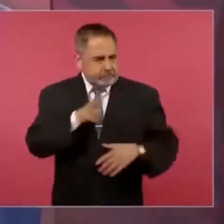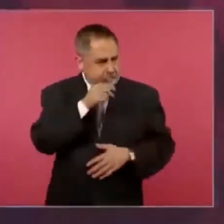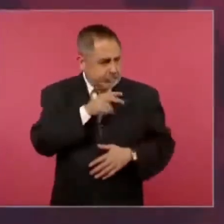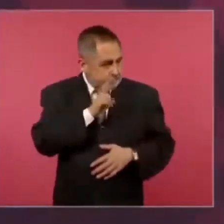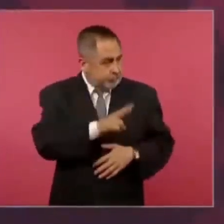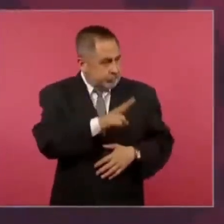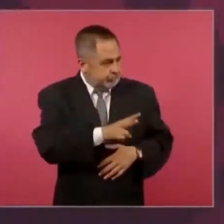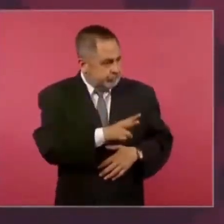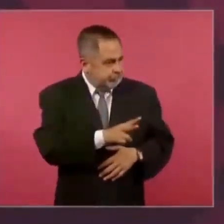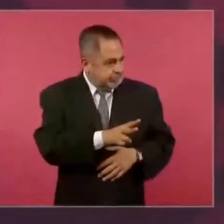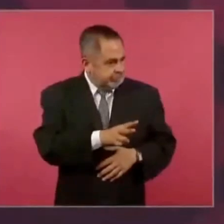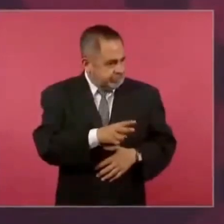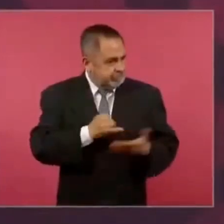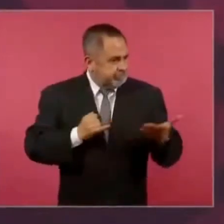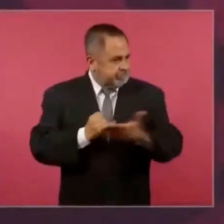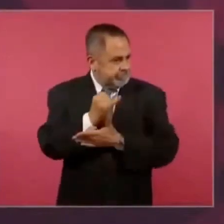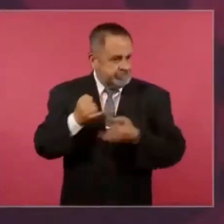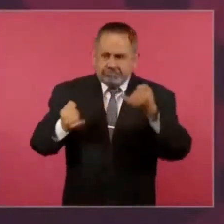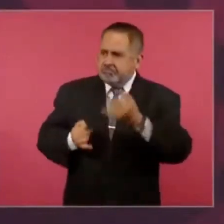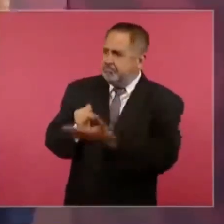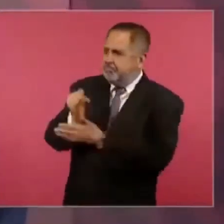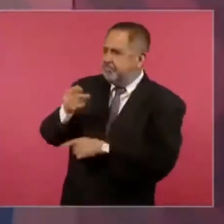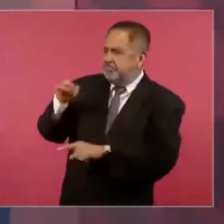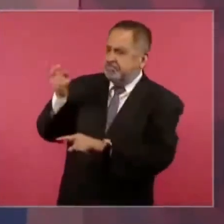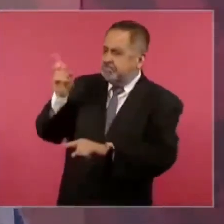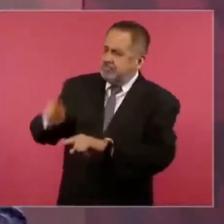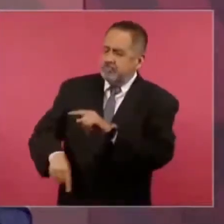pues entiendo